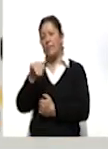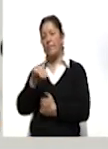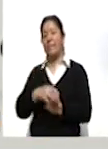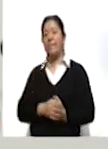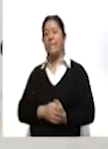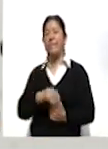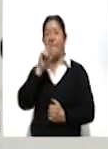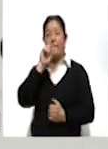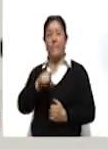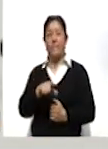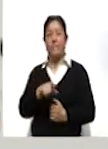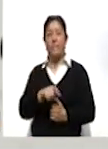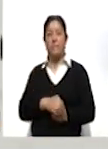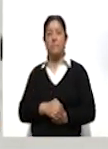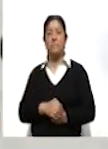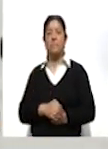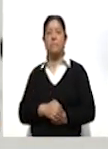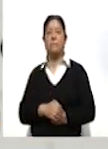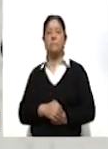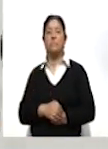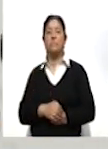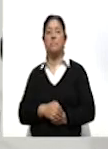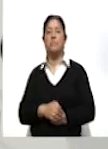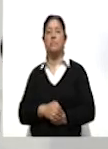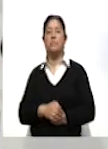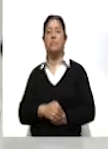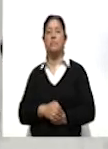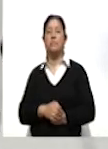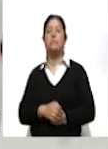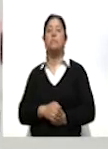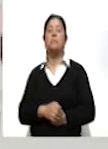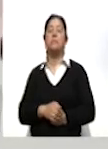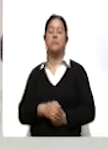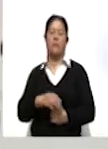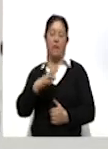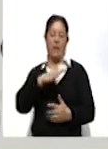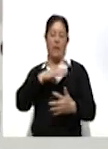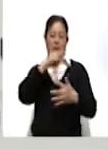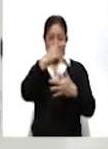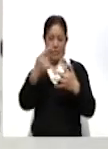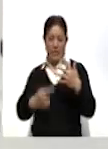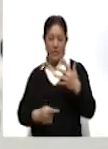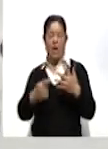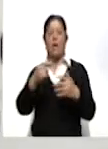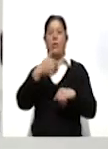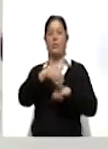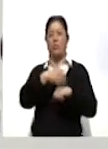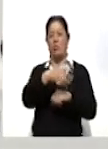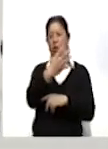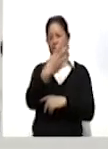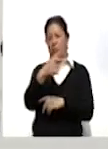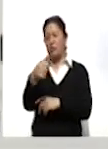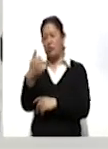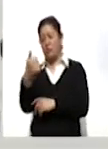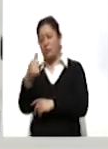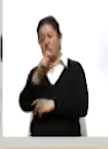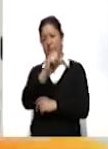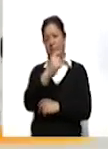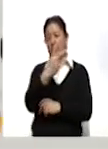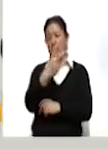en el Sistema Público de Radiodifusión, que son las estaciones de Radio IME, Radio Educación, Canal 14, Canal 11 y Canal